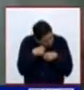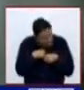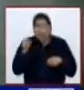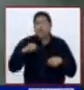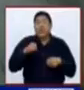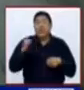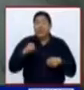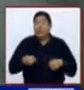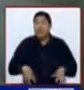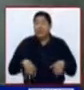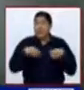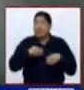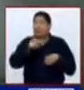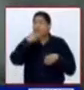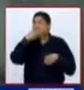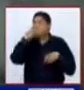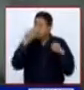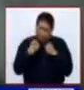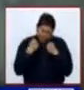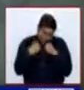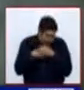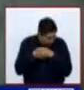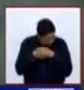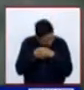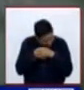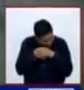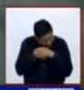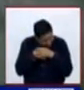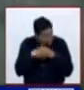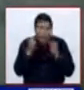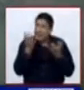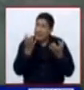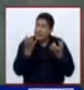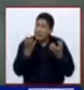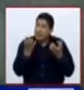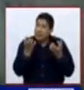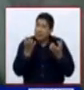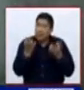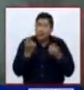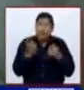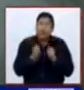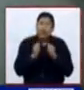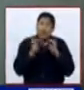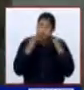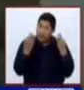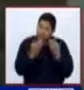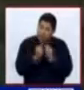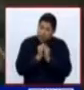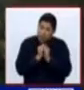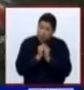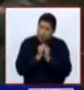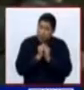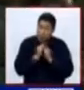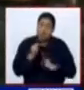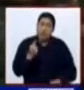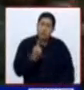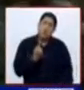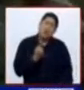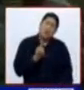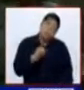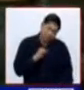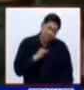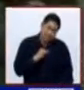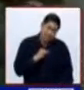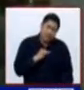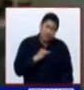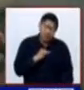Sí, frazadita, sí. En calletito nomás dormimos. Sí, ¿duermes con la familia, mamita, estás? Solita. Solita estás.